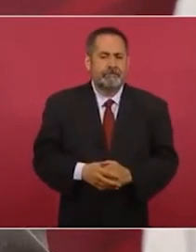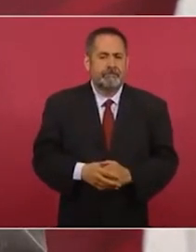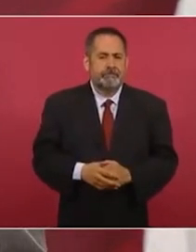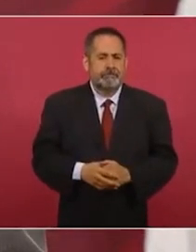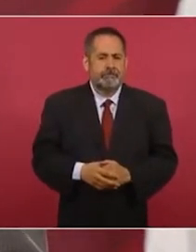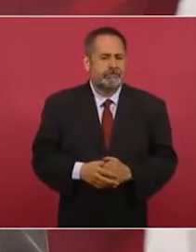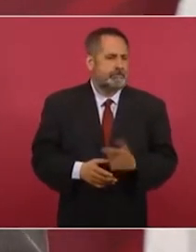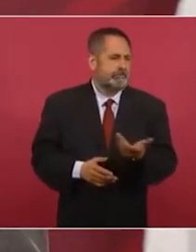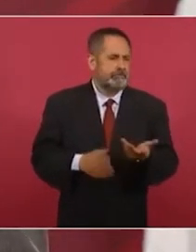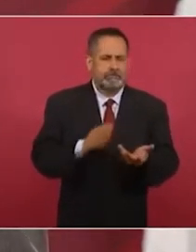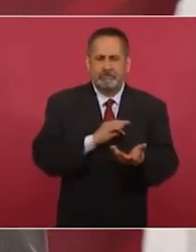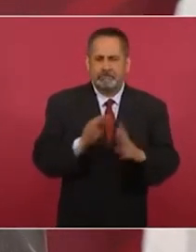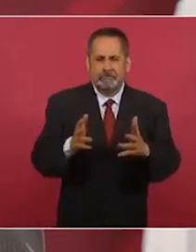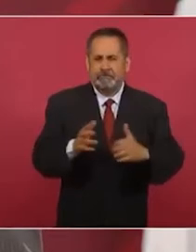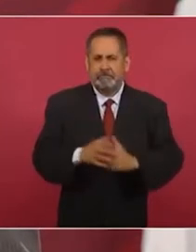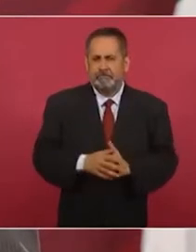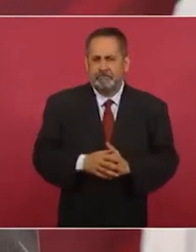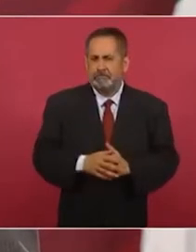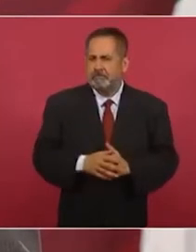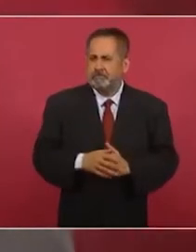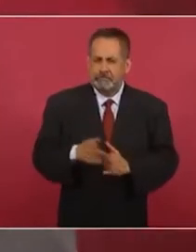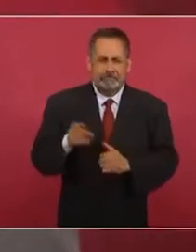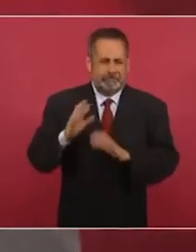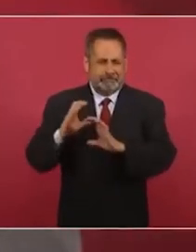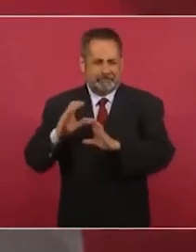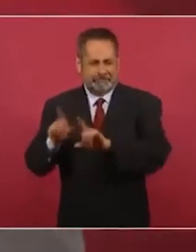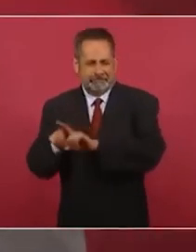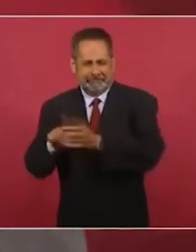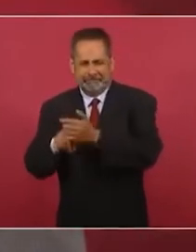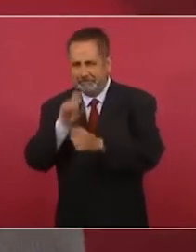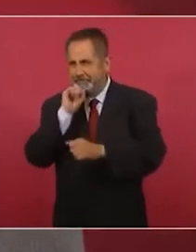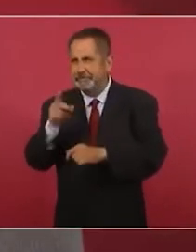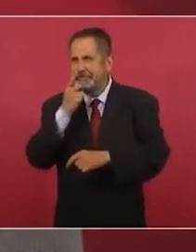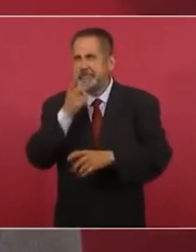si no más, como dice el corrido,